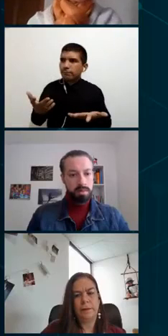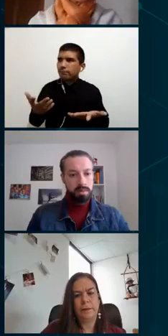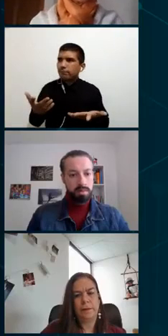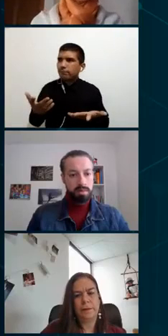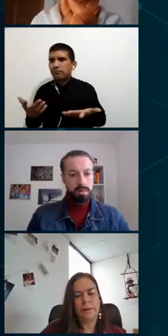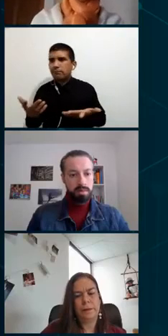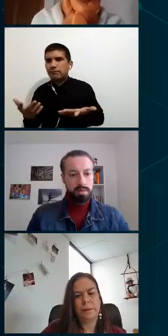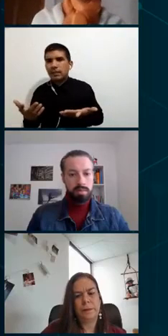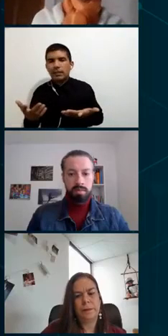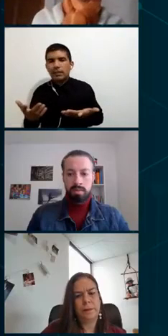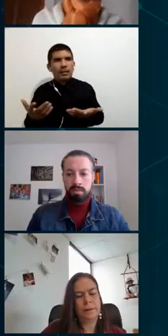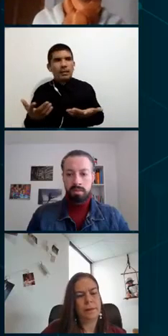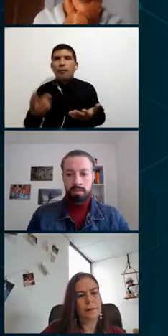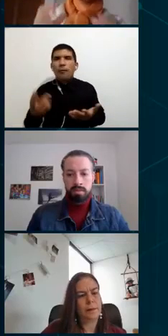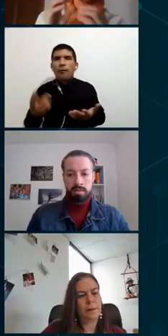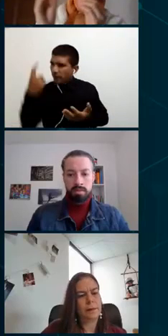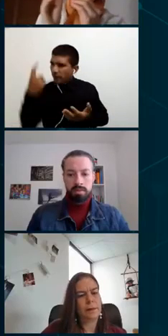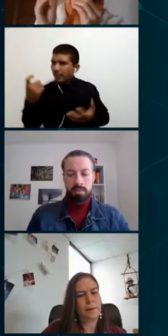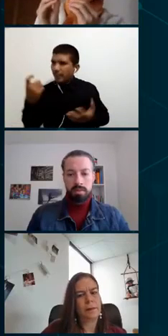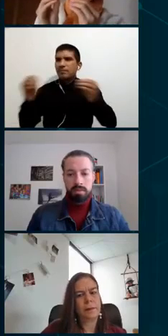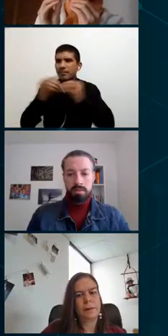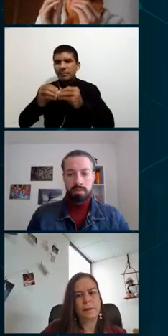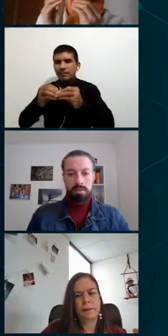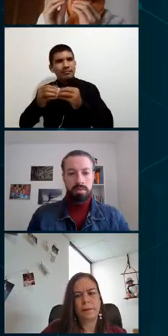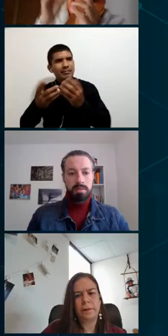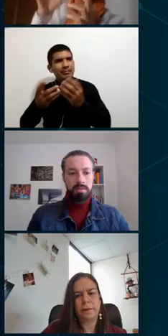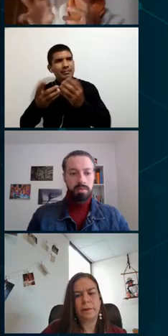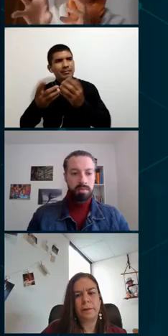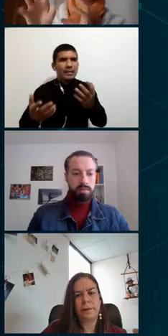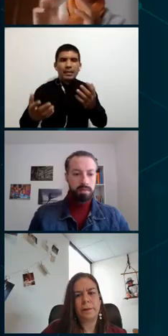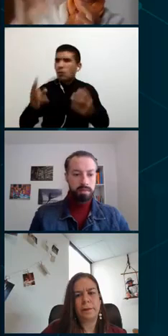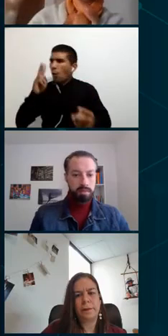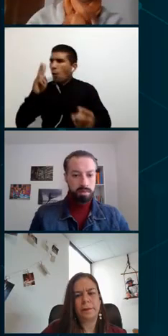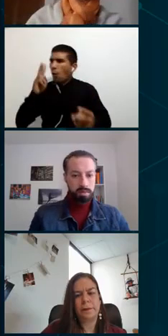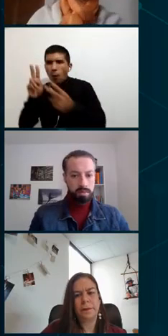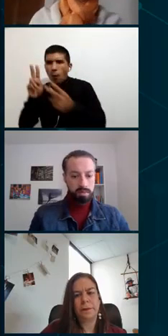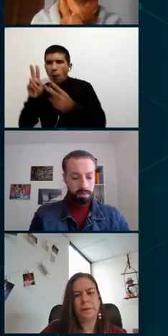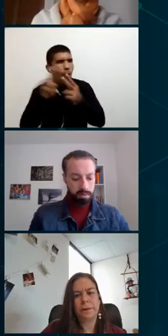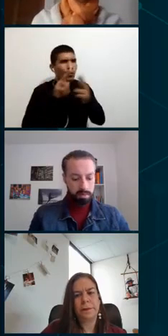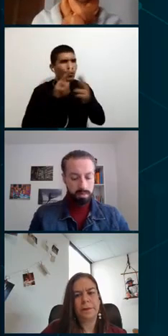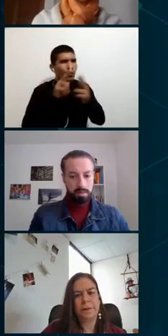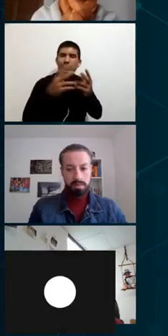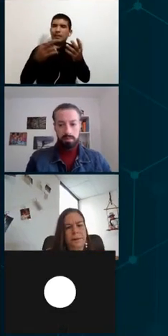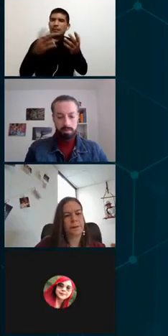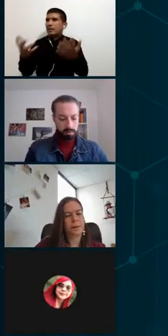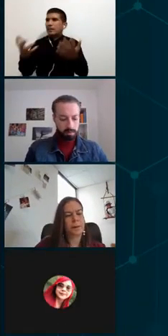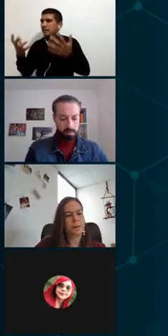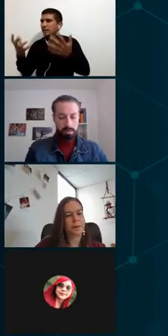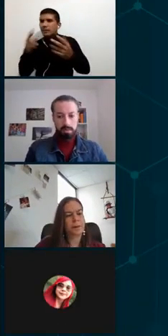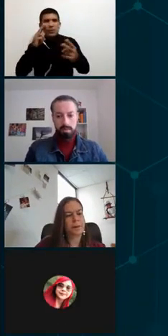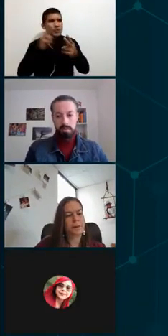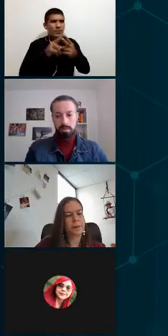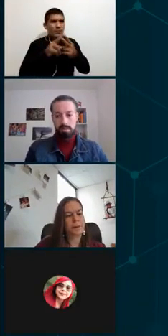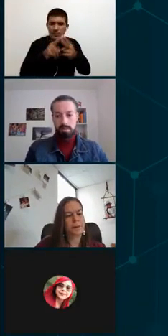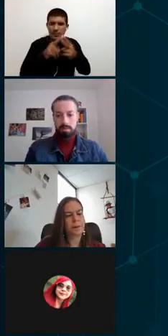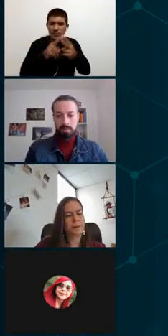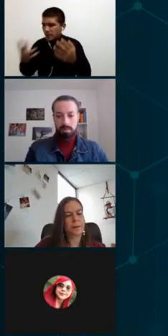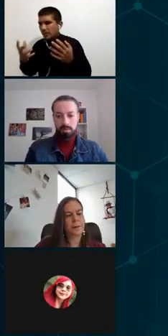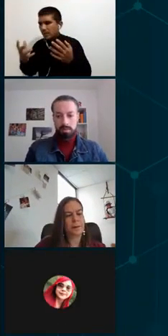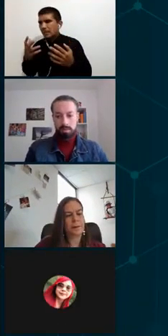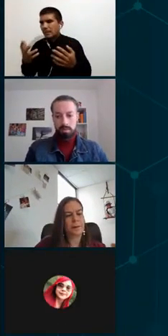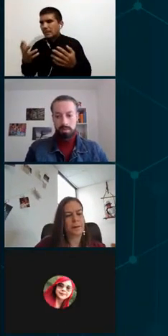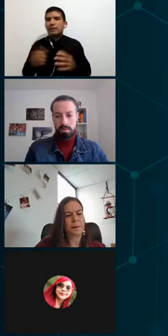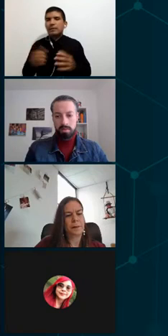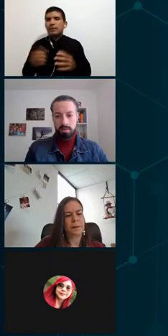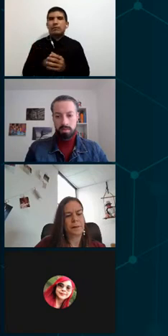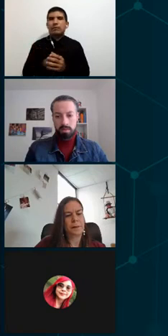descubrir, ¿sí? Donde yo veo algo acá, pero cuando entro a revisar hay mucho por descubrir, ¿sí? Entonces, él le solía